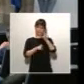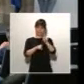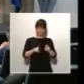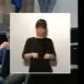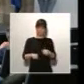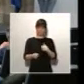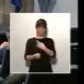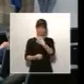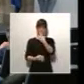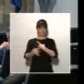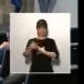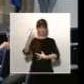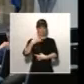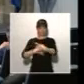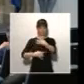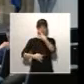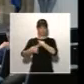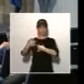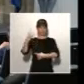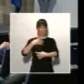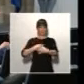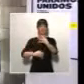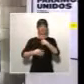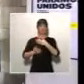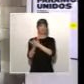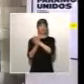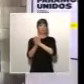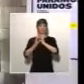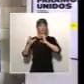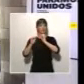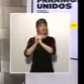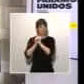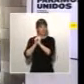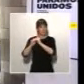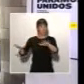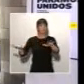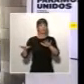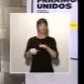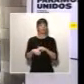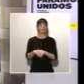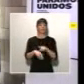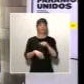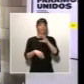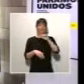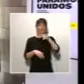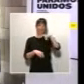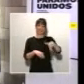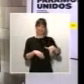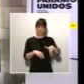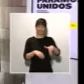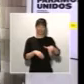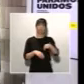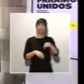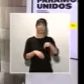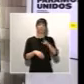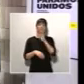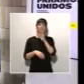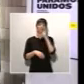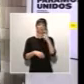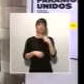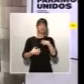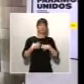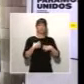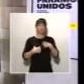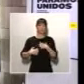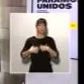ido trasladando los medios de comunicación. Esta de CNN responde a una inquietud manifestada por